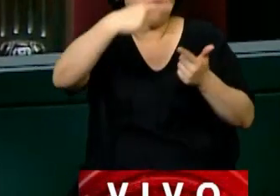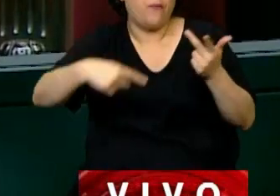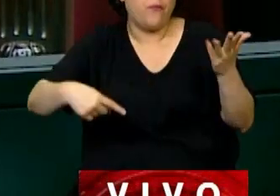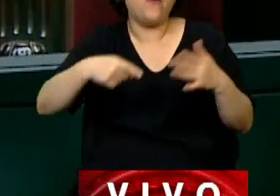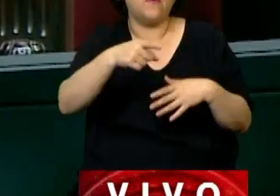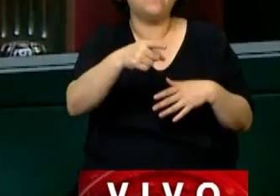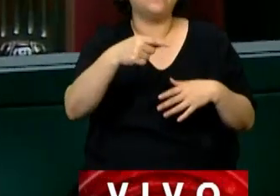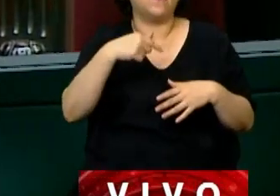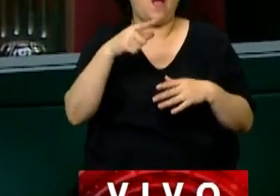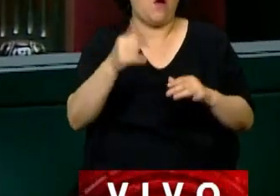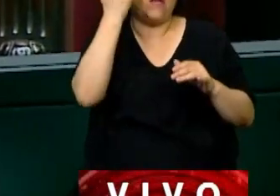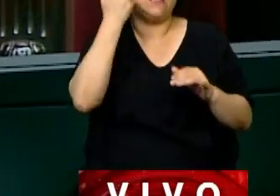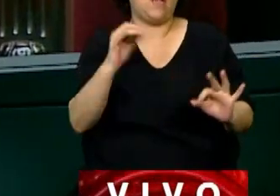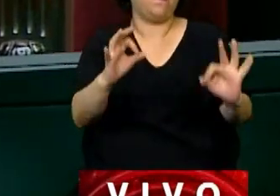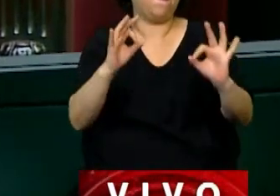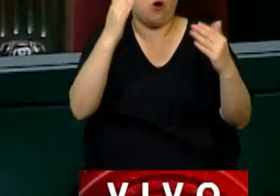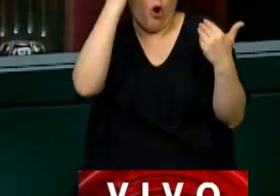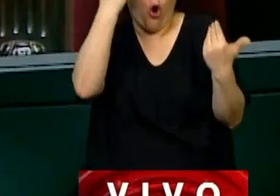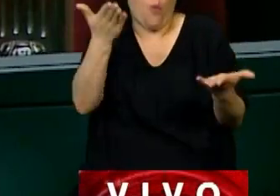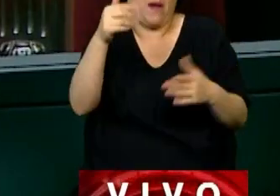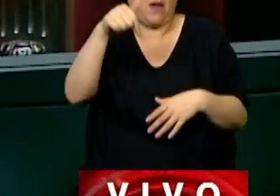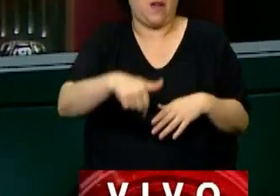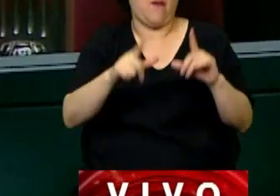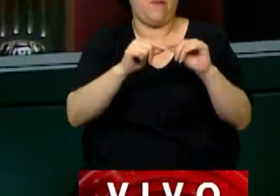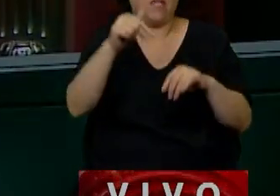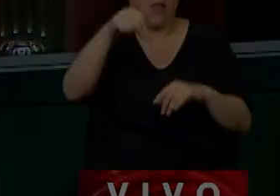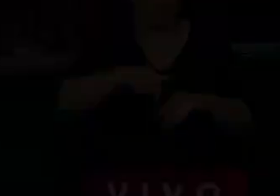y los señores diputados, quedan rendidos los homenajes del día de la fecha de esta Cámara.